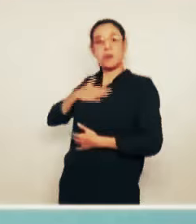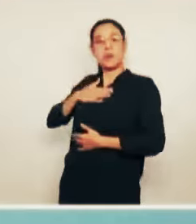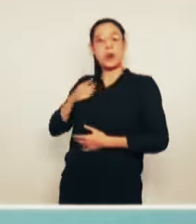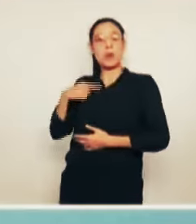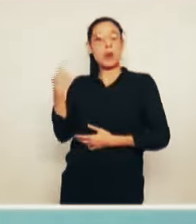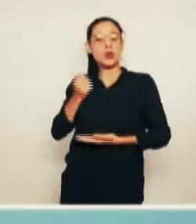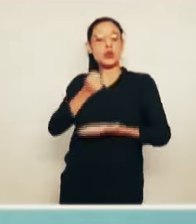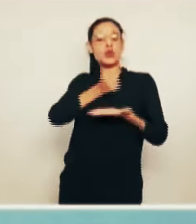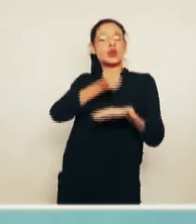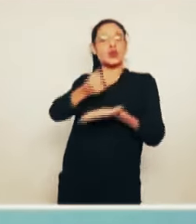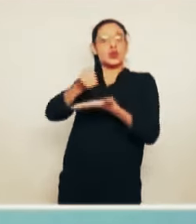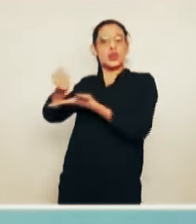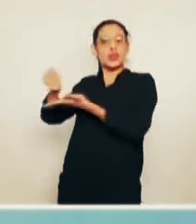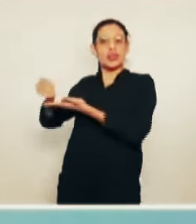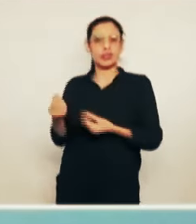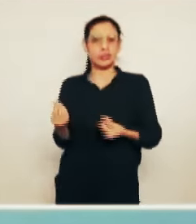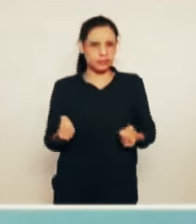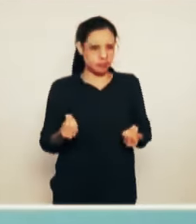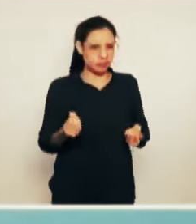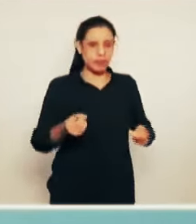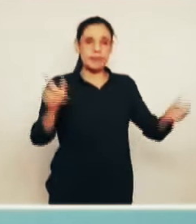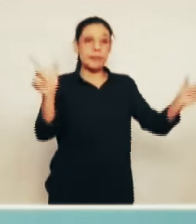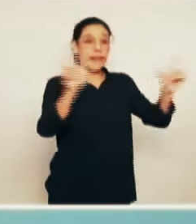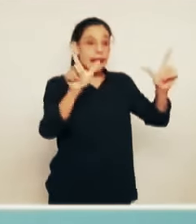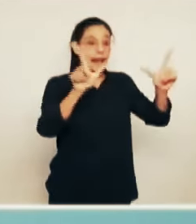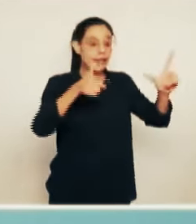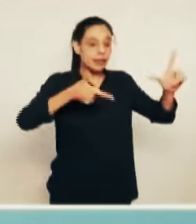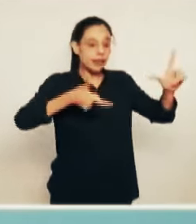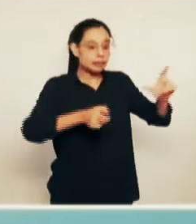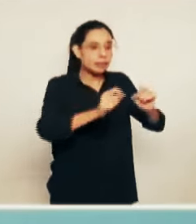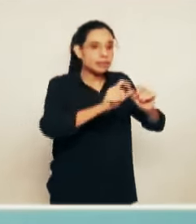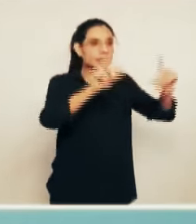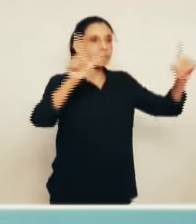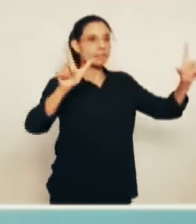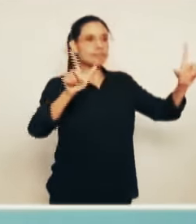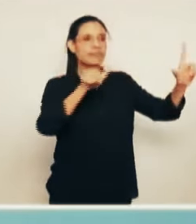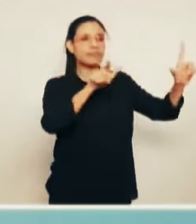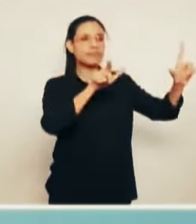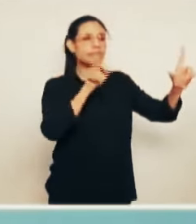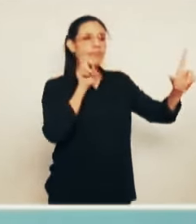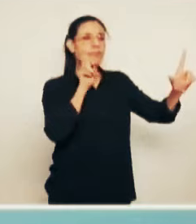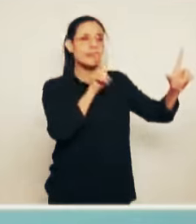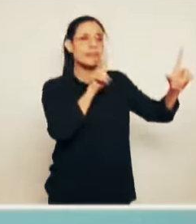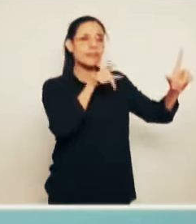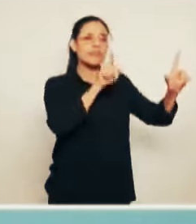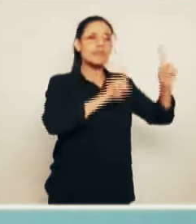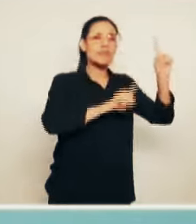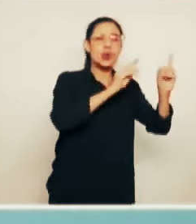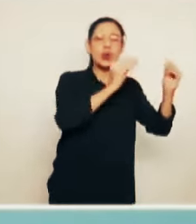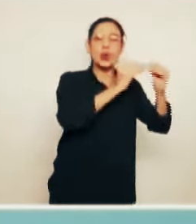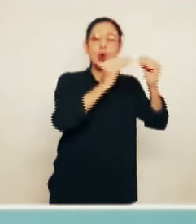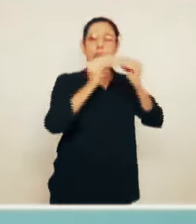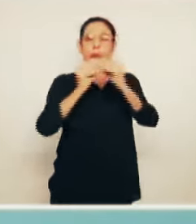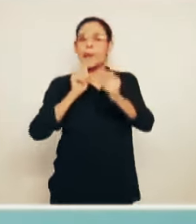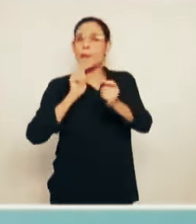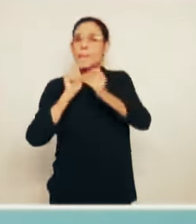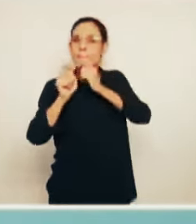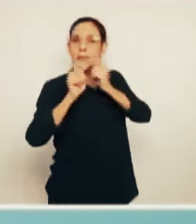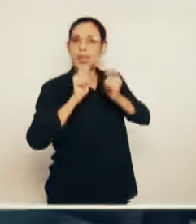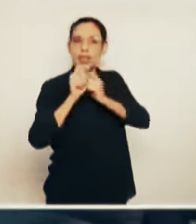uno prende la televisión y por ahí escucha algún compañero o que un periodista le dice